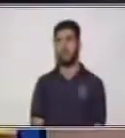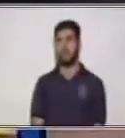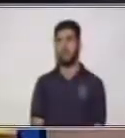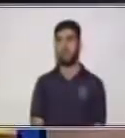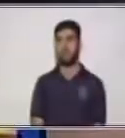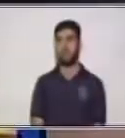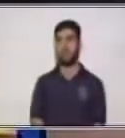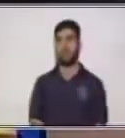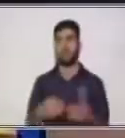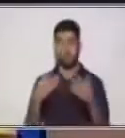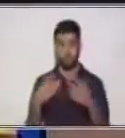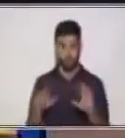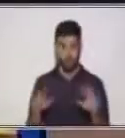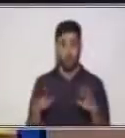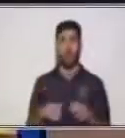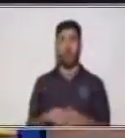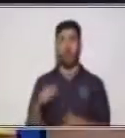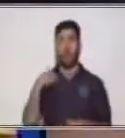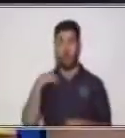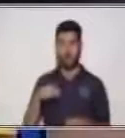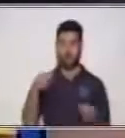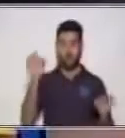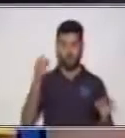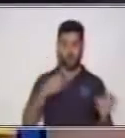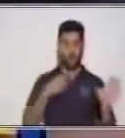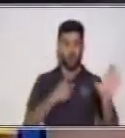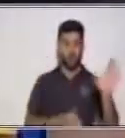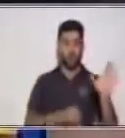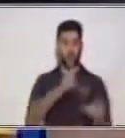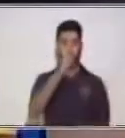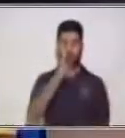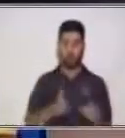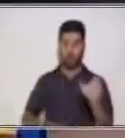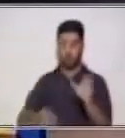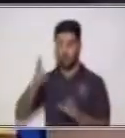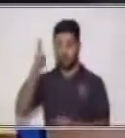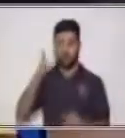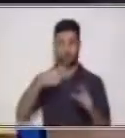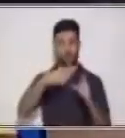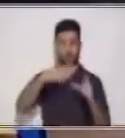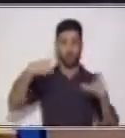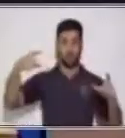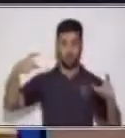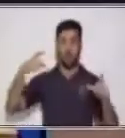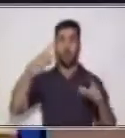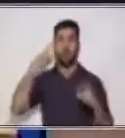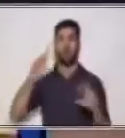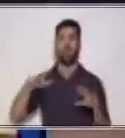¿Sí? Hago tiras porque necesito la tira para colocarla.